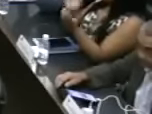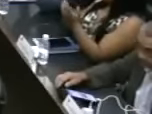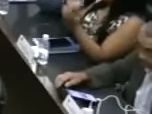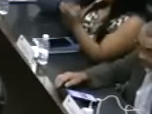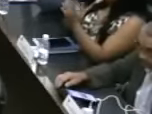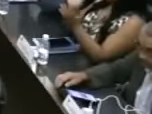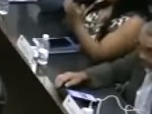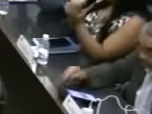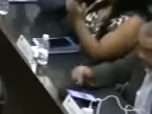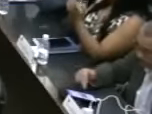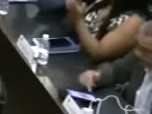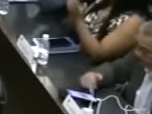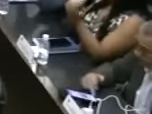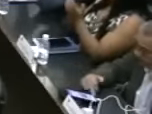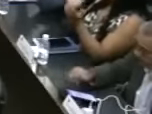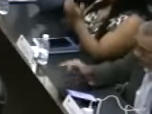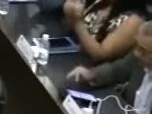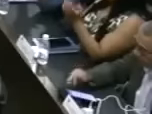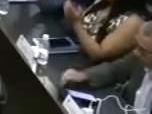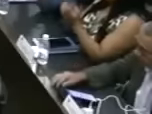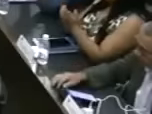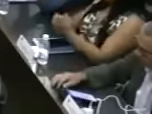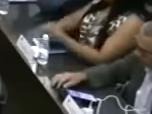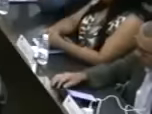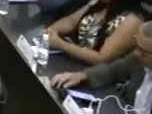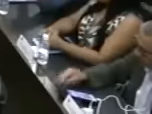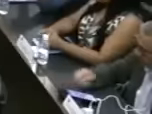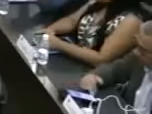¡Viva! Muchas gracias, diputado.